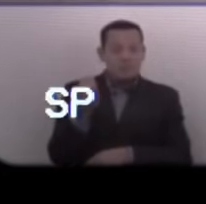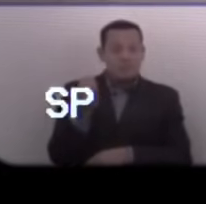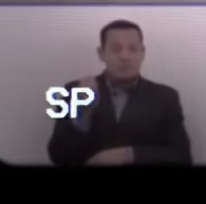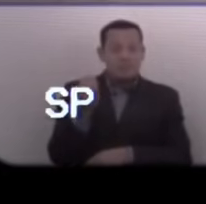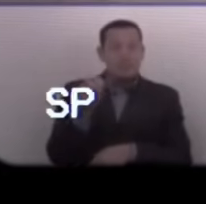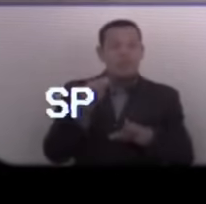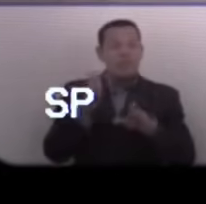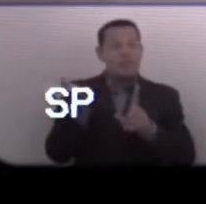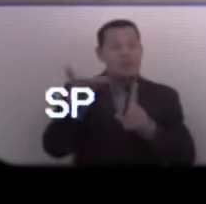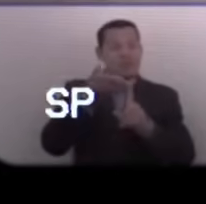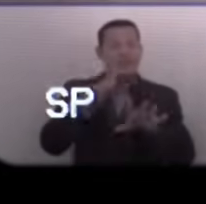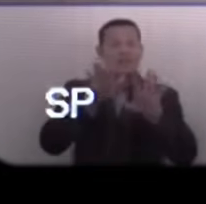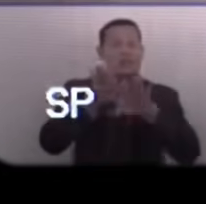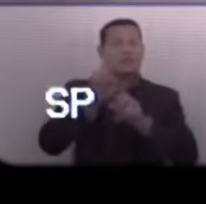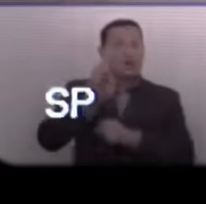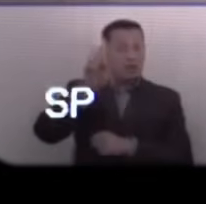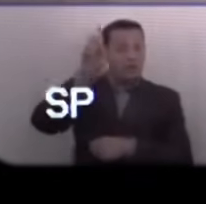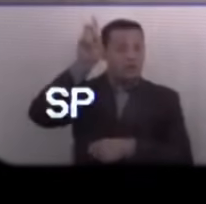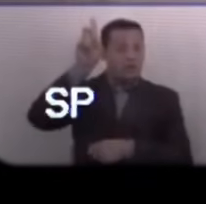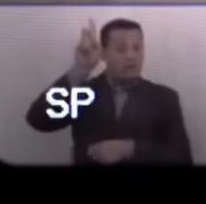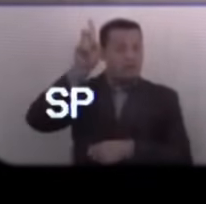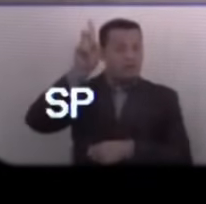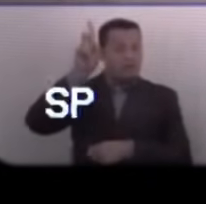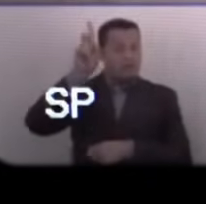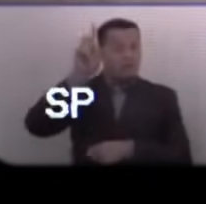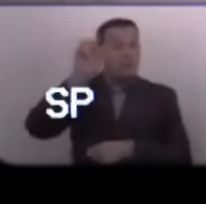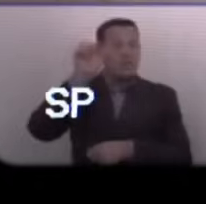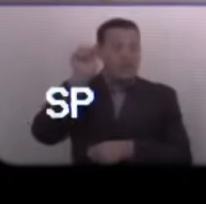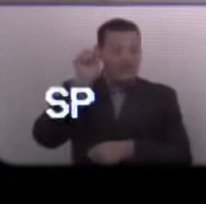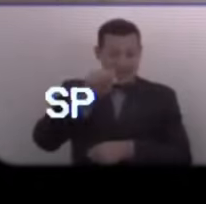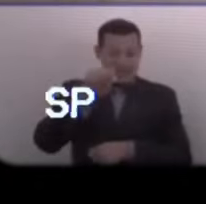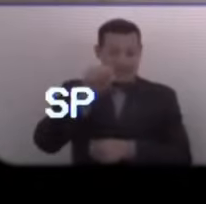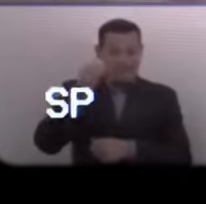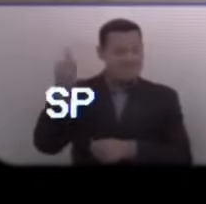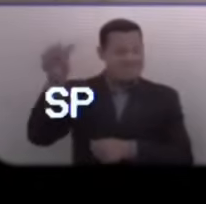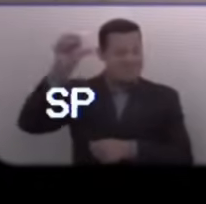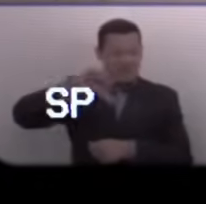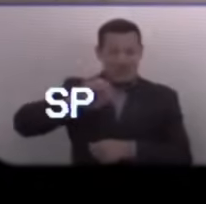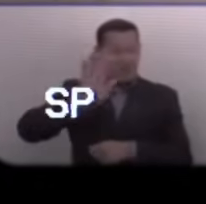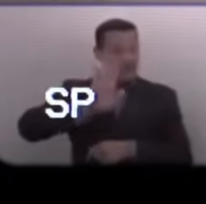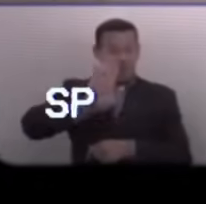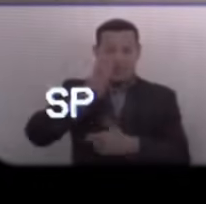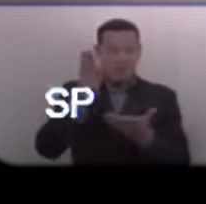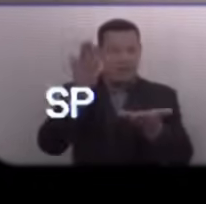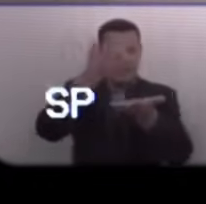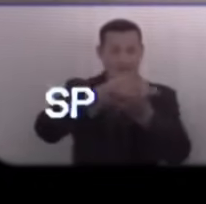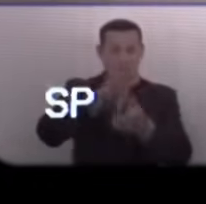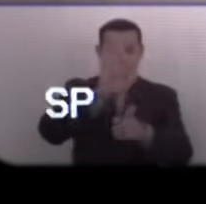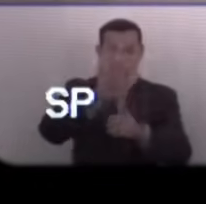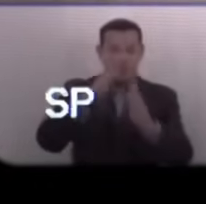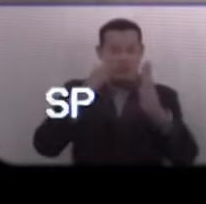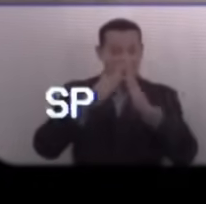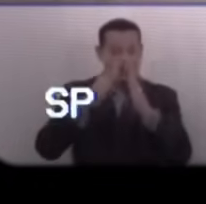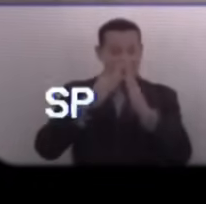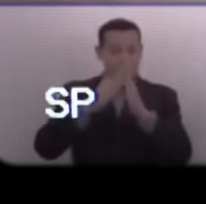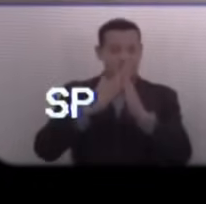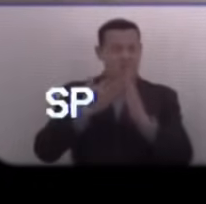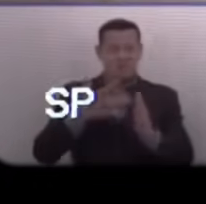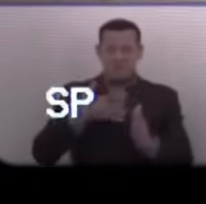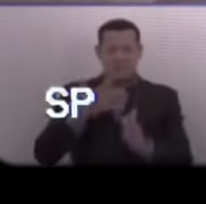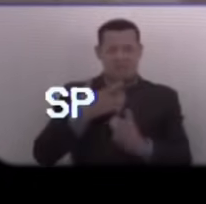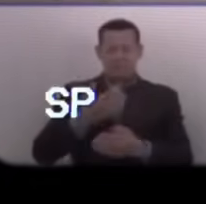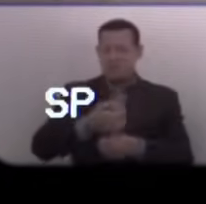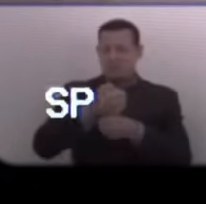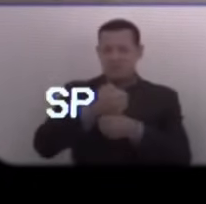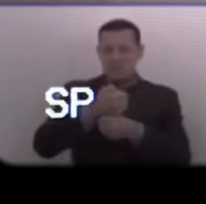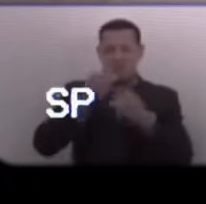dele gracias a Dios de que esa maldad nunca ha llegado a su casa y que usted se siente sumamente seguro en